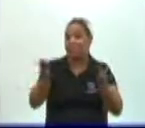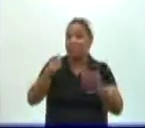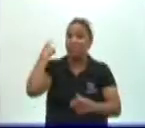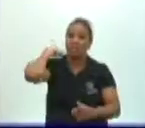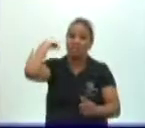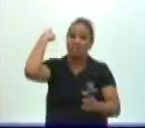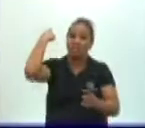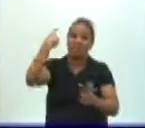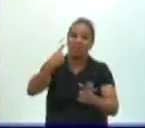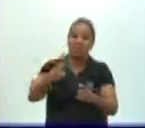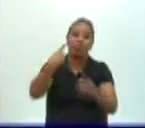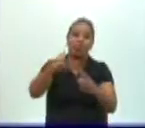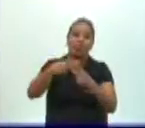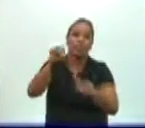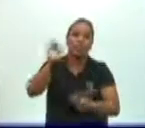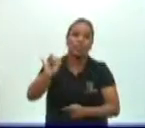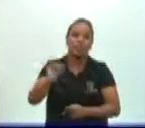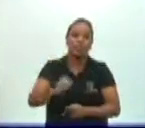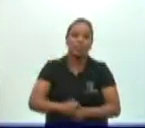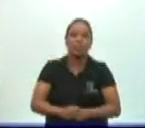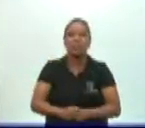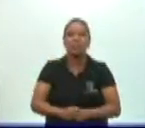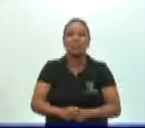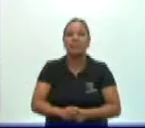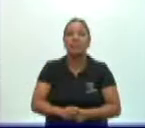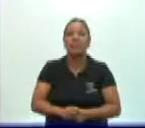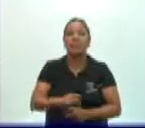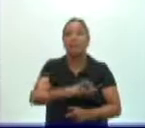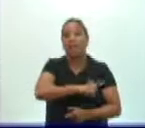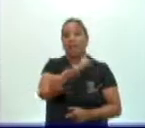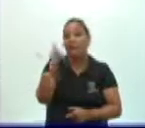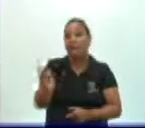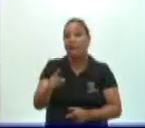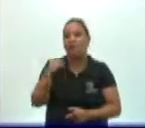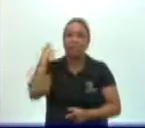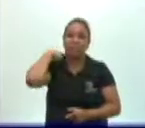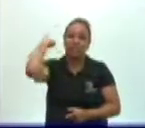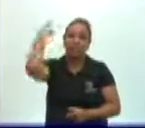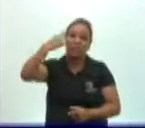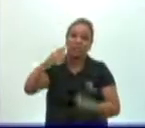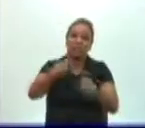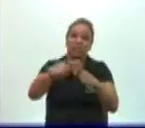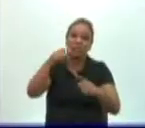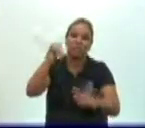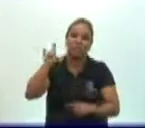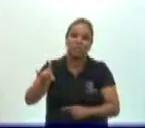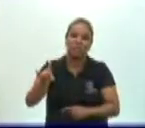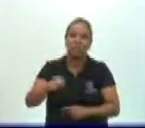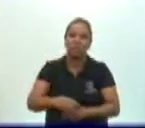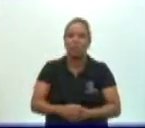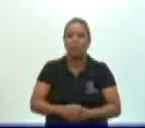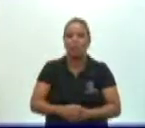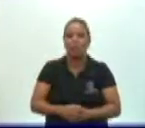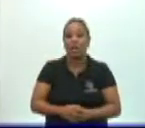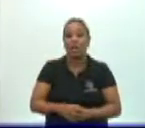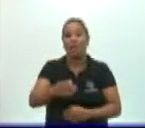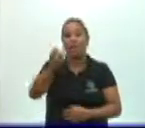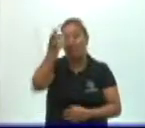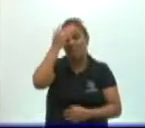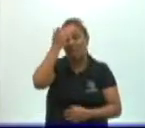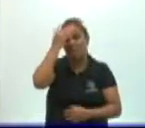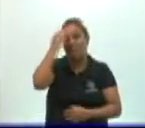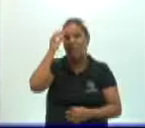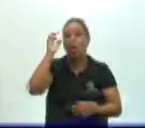XVII, completar en el siglo XIX, y ya la India es oficialmente una colonia